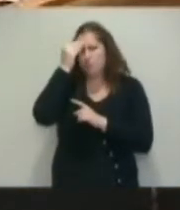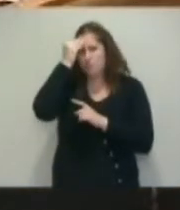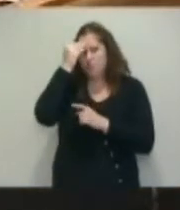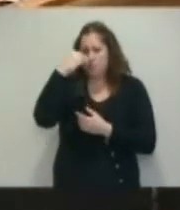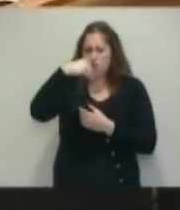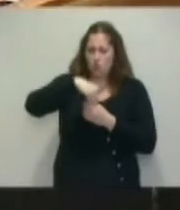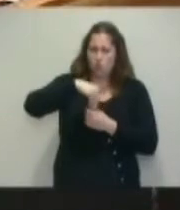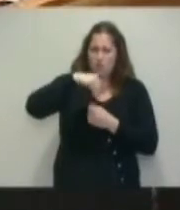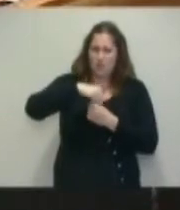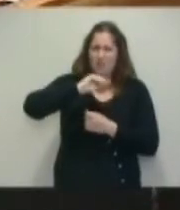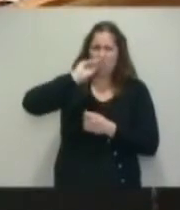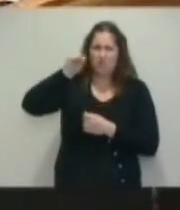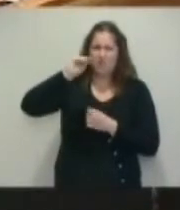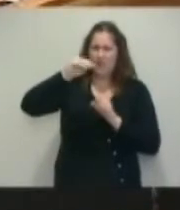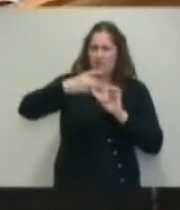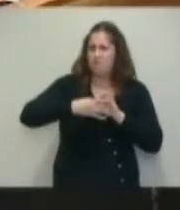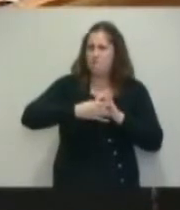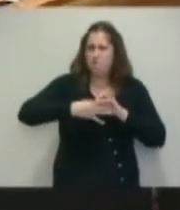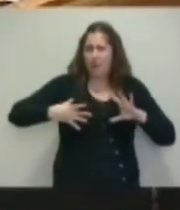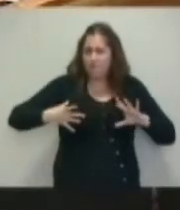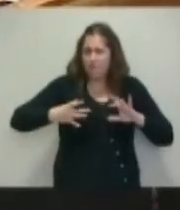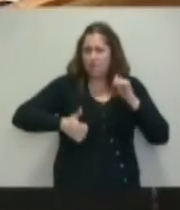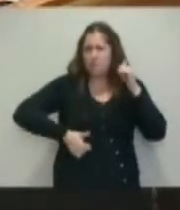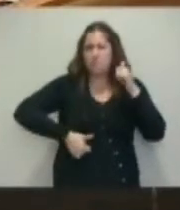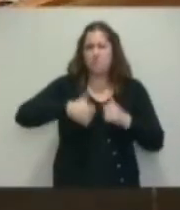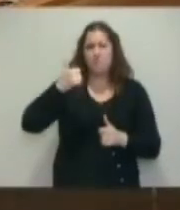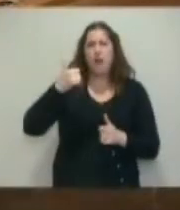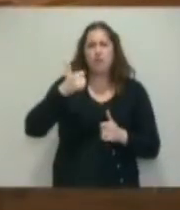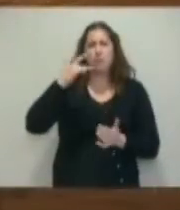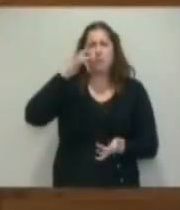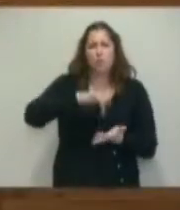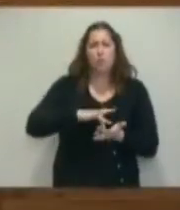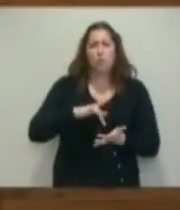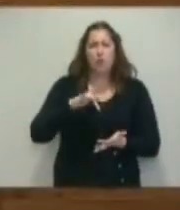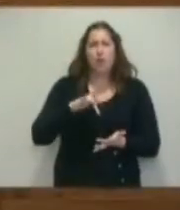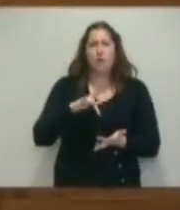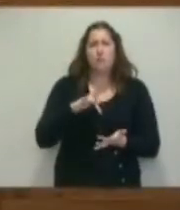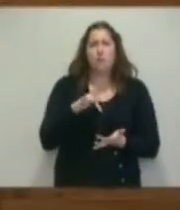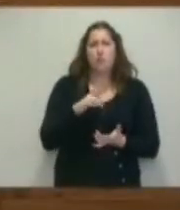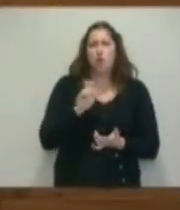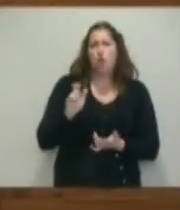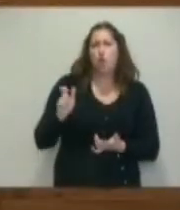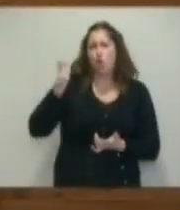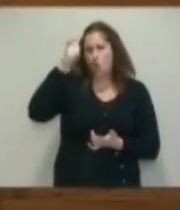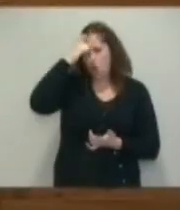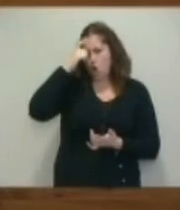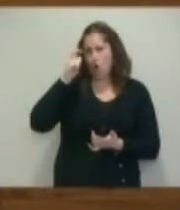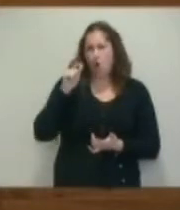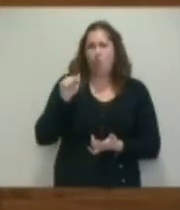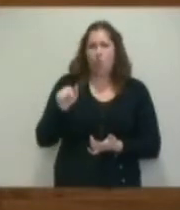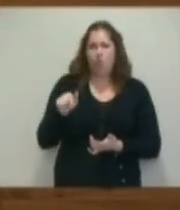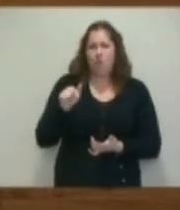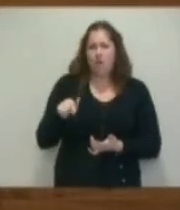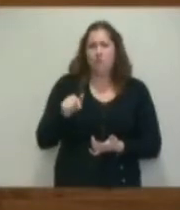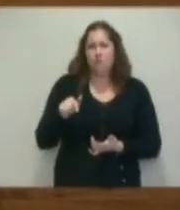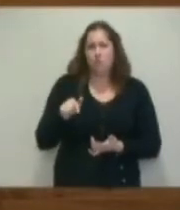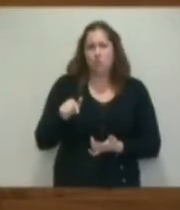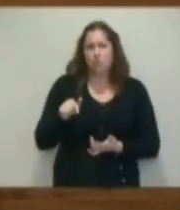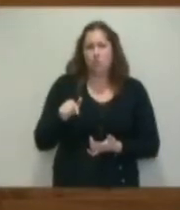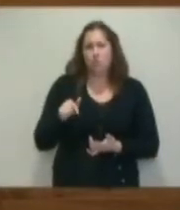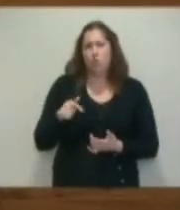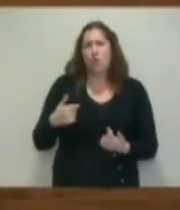de la interpelación y porque creo que cuando haya que rellenar el concepto, rellenar de sustancia el concepto de